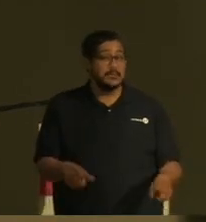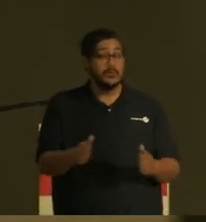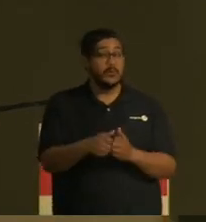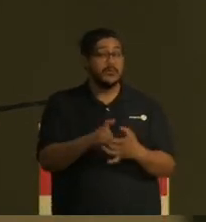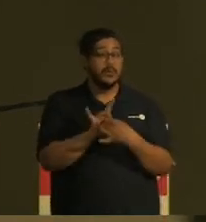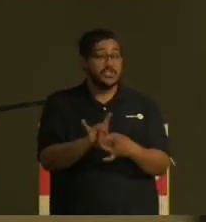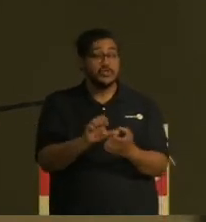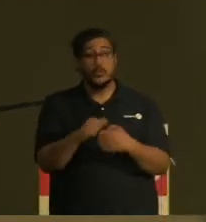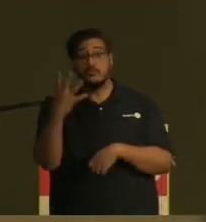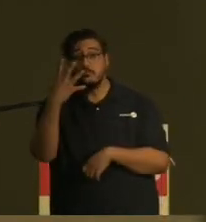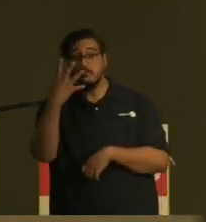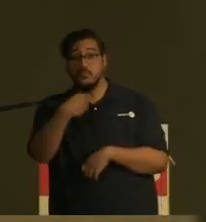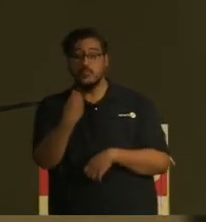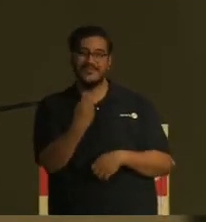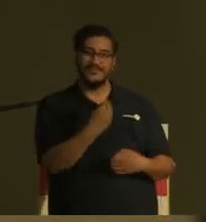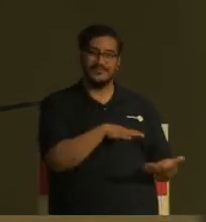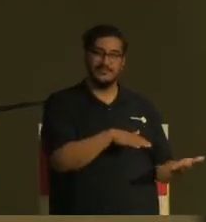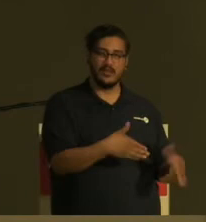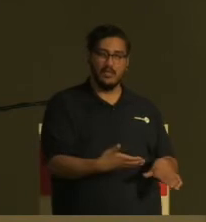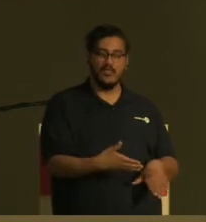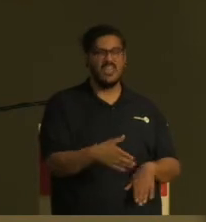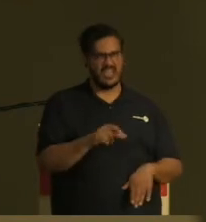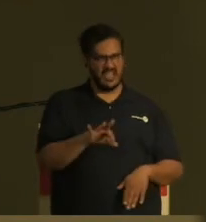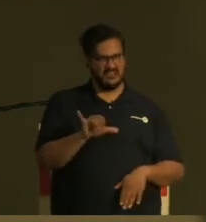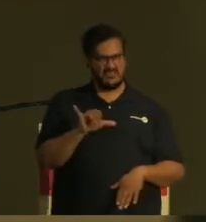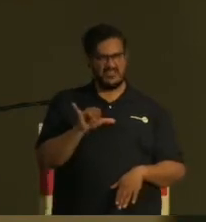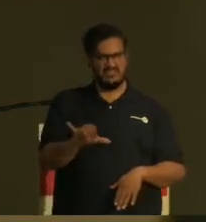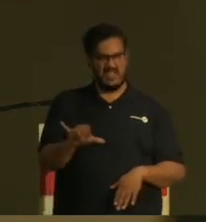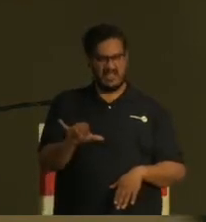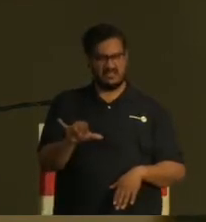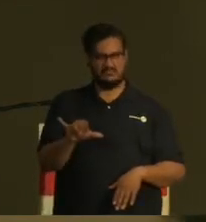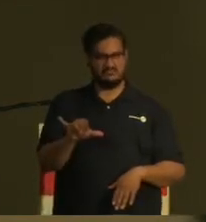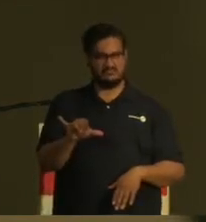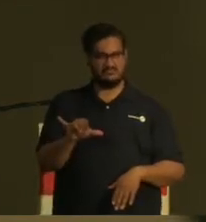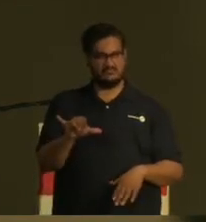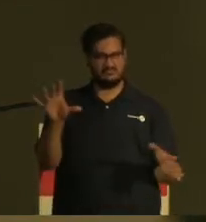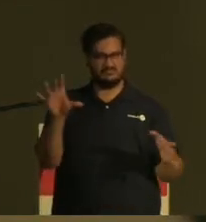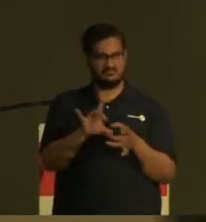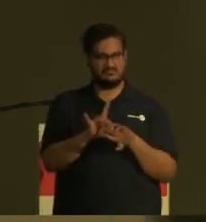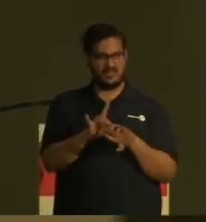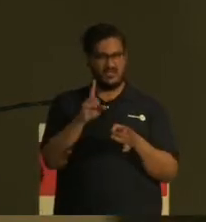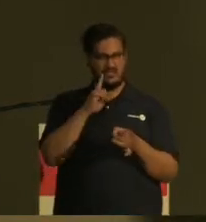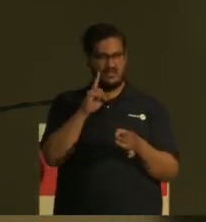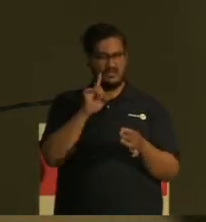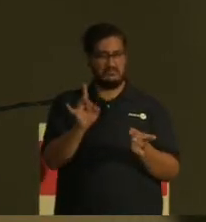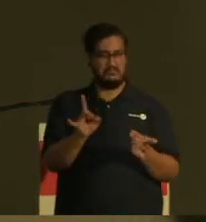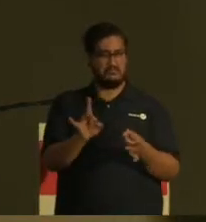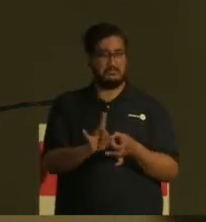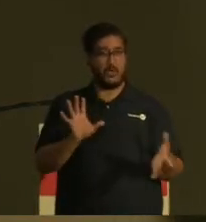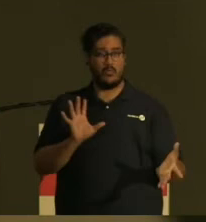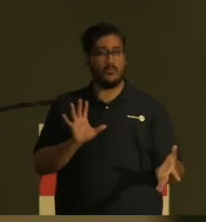relación entre belleza y muerte si es que se quiebra el pensamiento común, ¿no?, de que